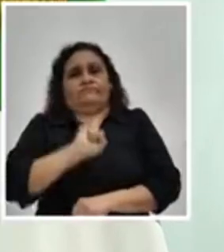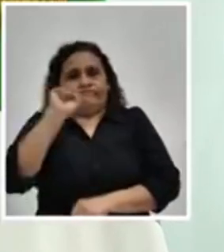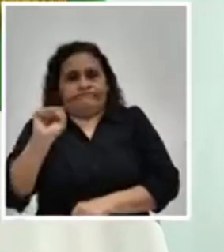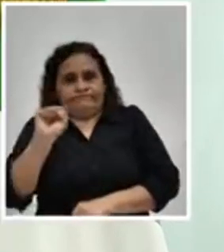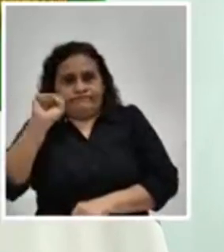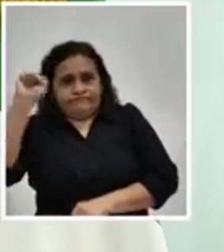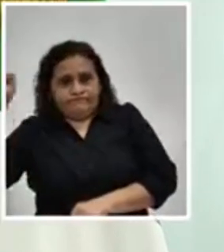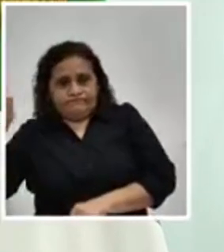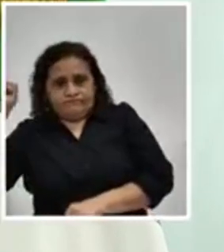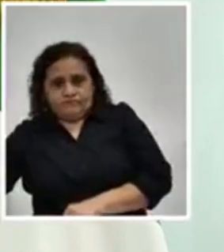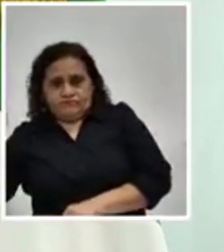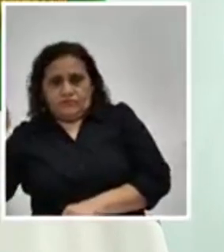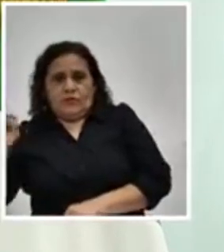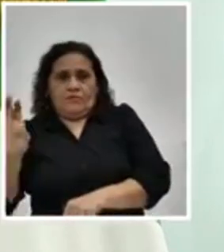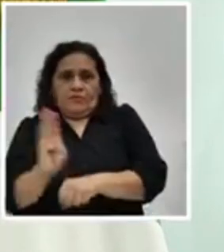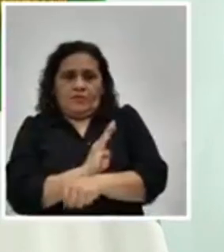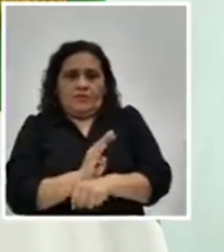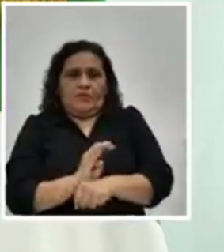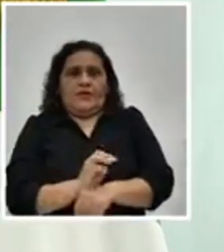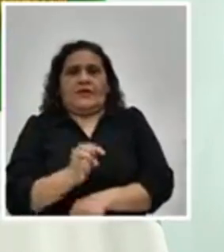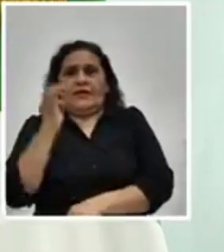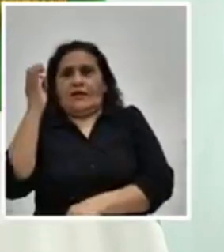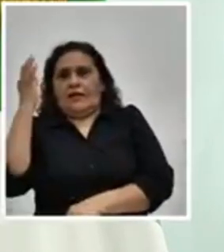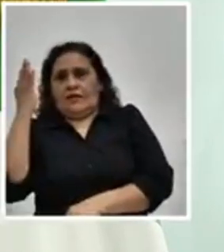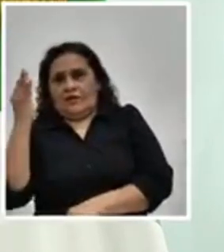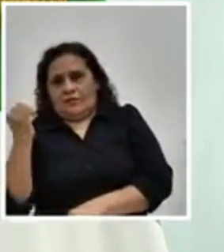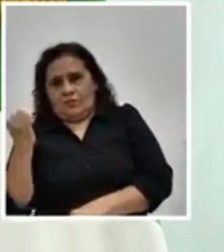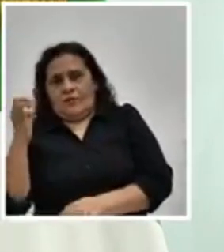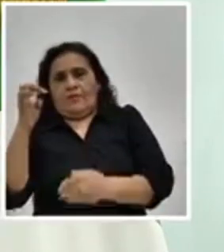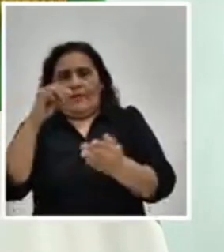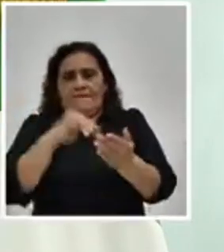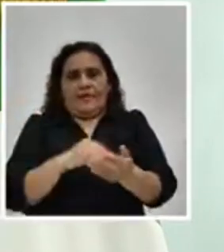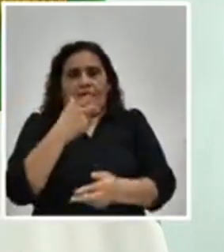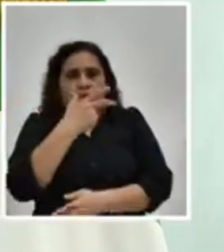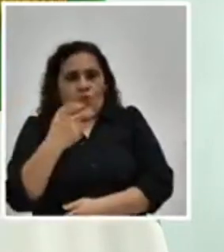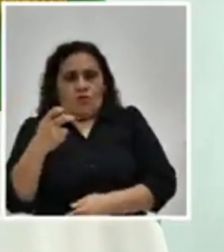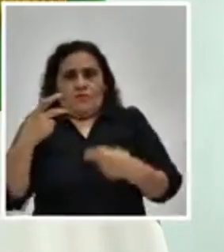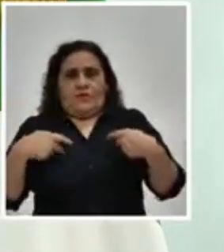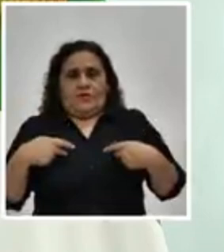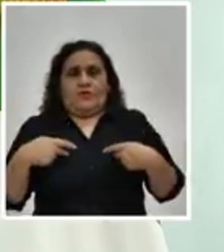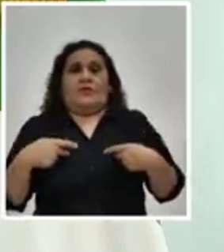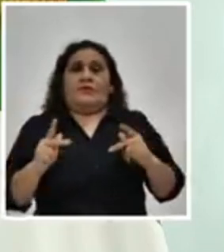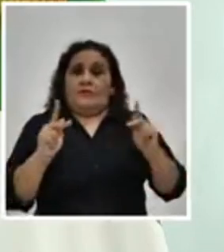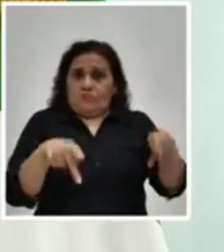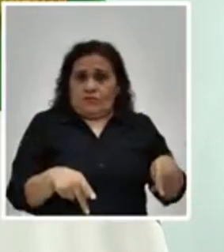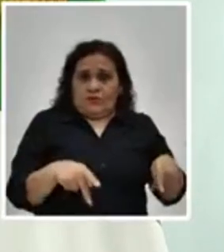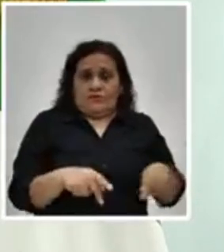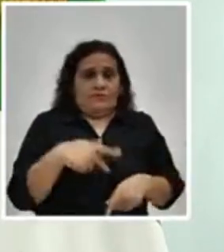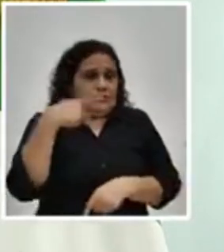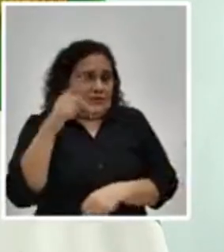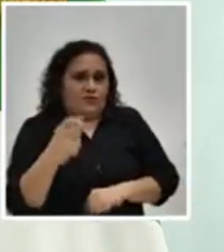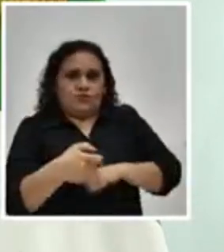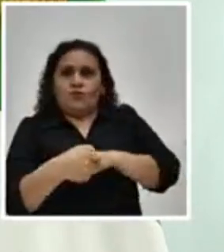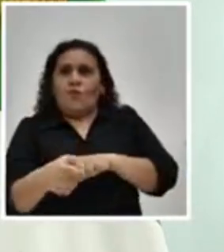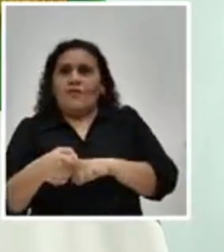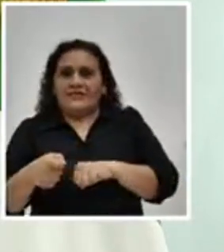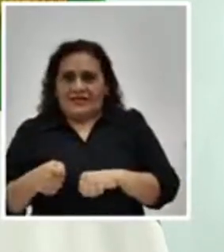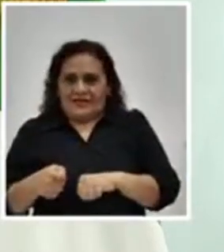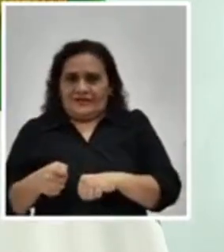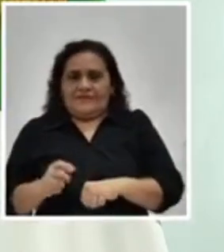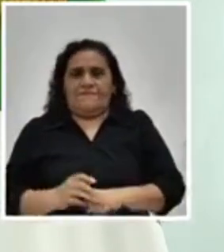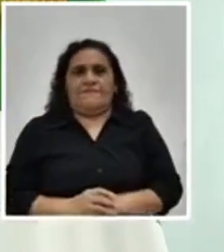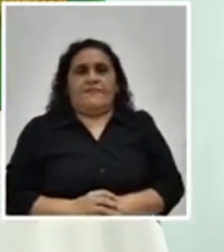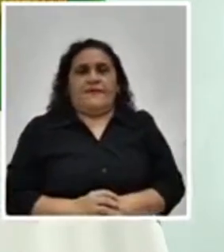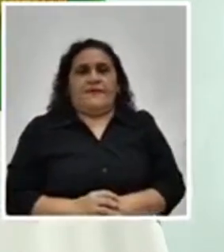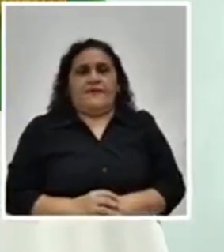a más de 9.800 personas del municipio y de sus comisarías. En cuanto